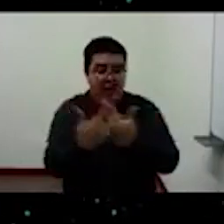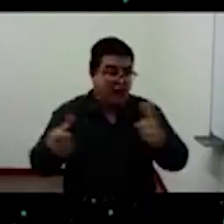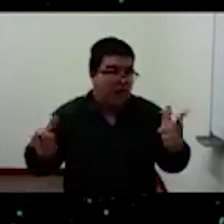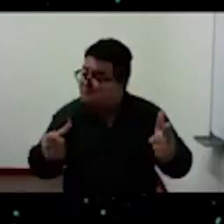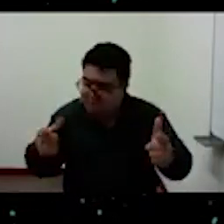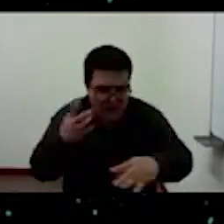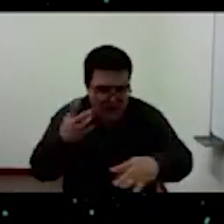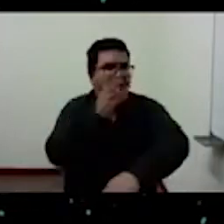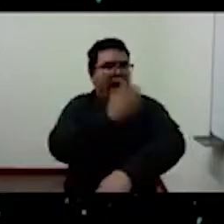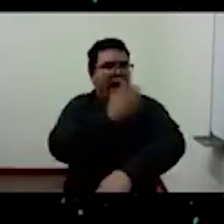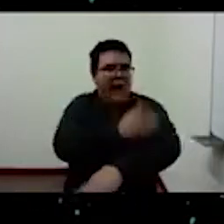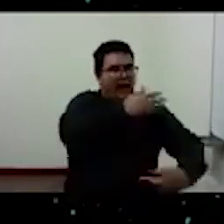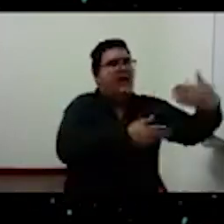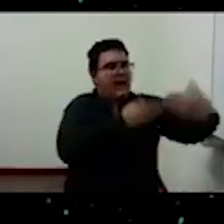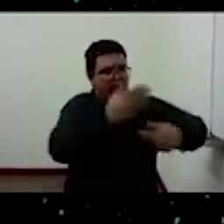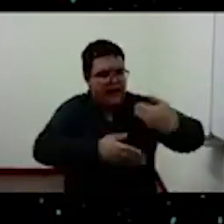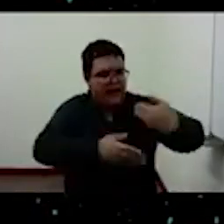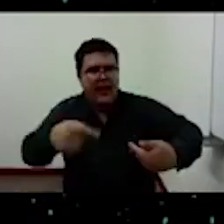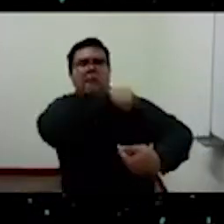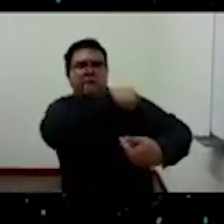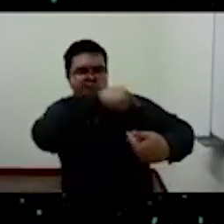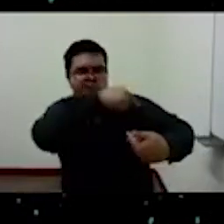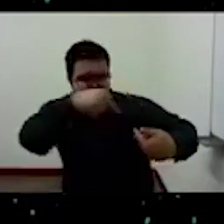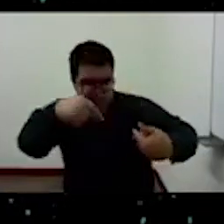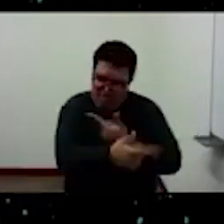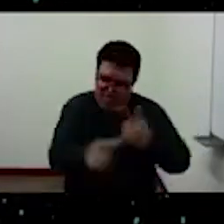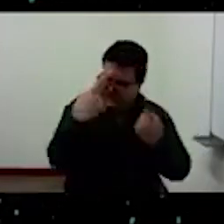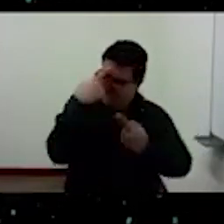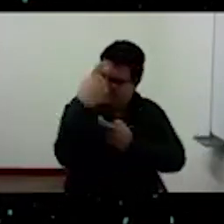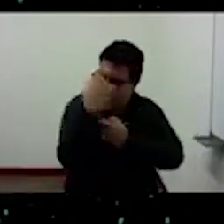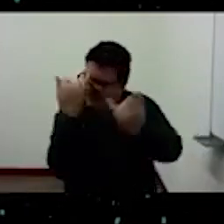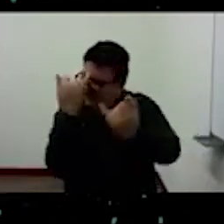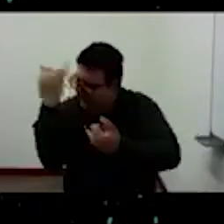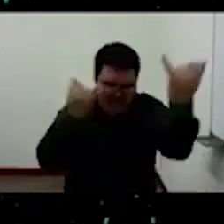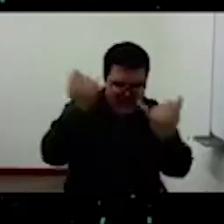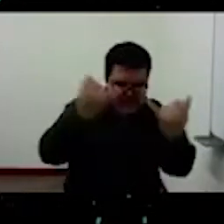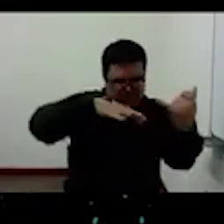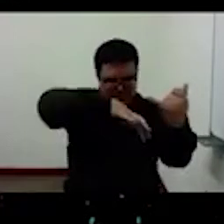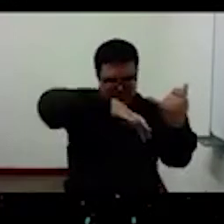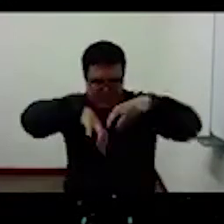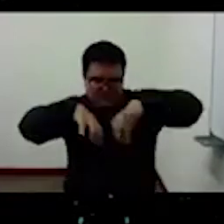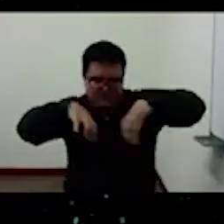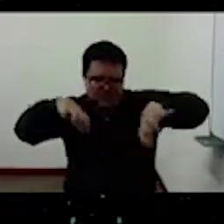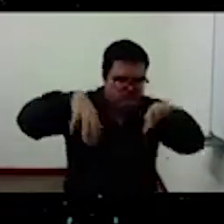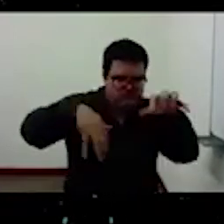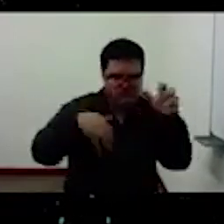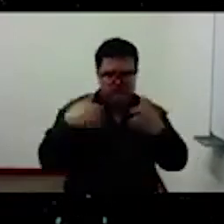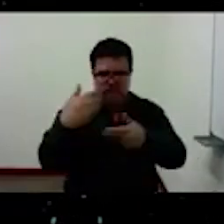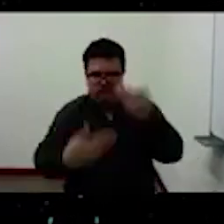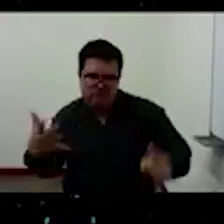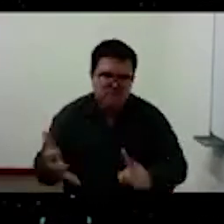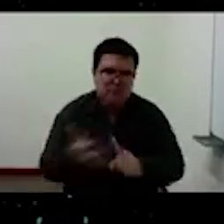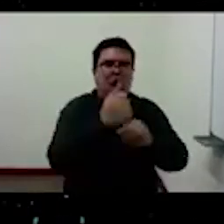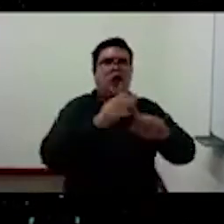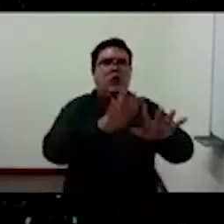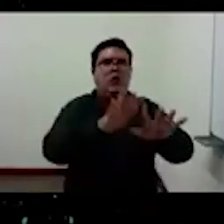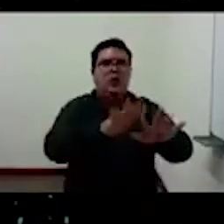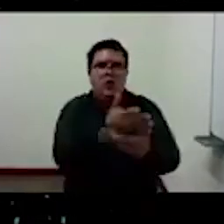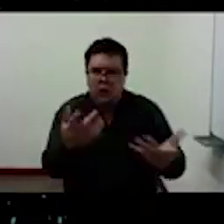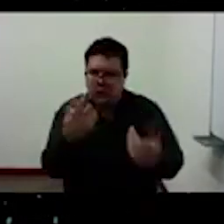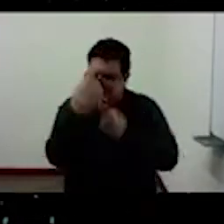del diagrama, que acoge toda ebriedad y toda inconsciencia de quien ama el riesgo de enfrentar el